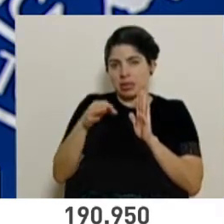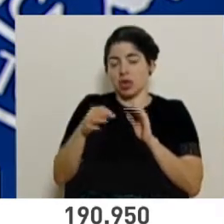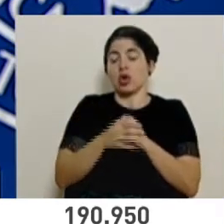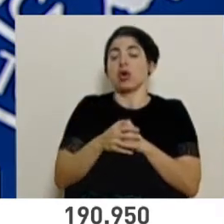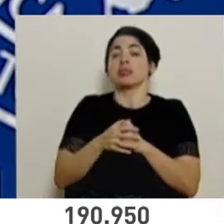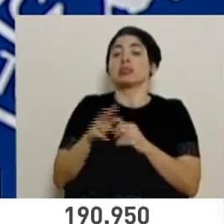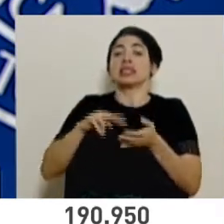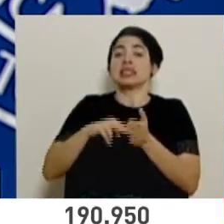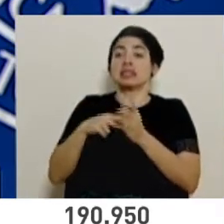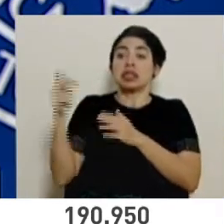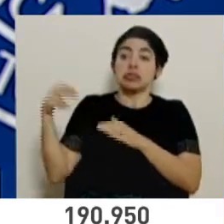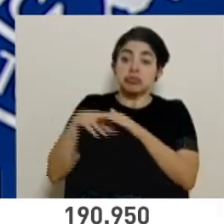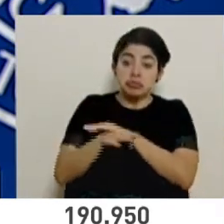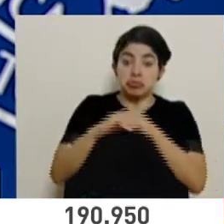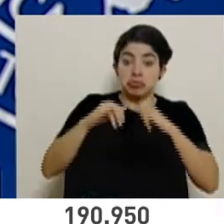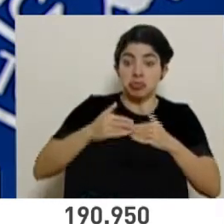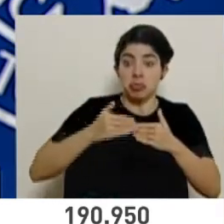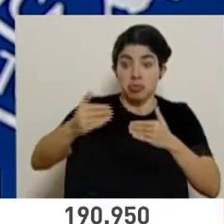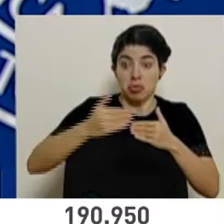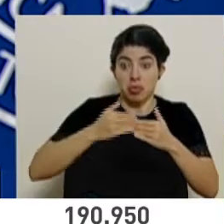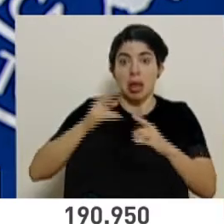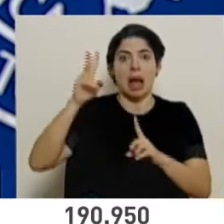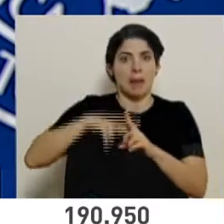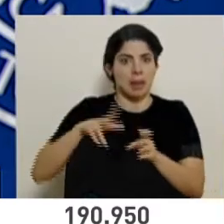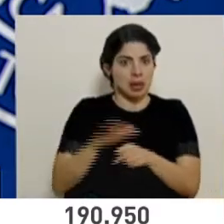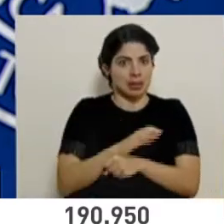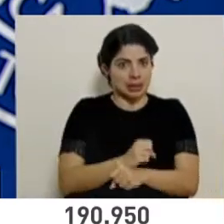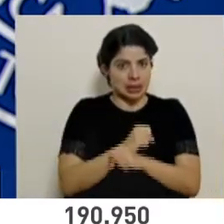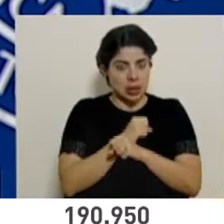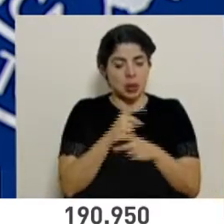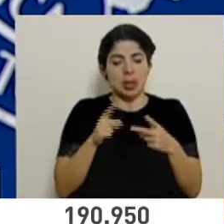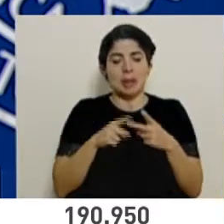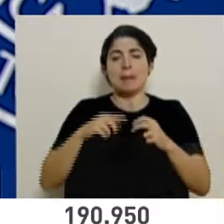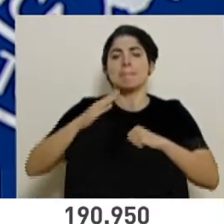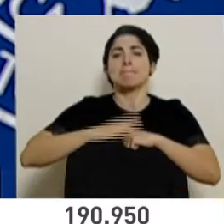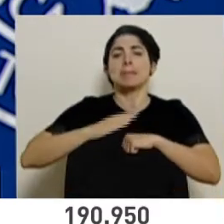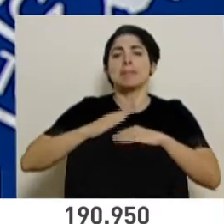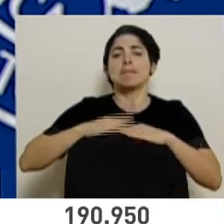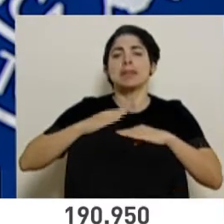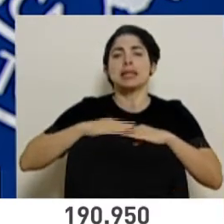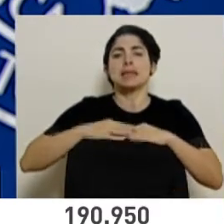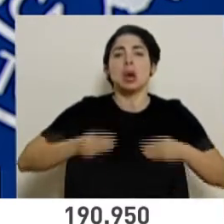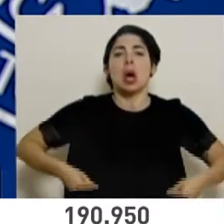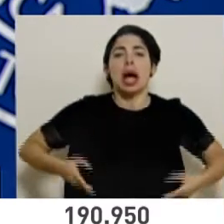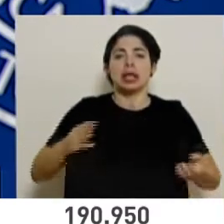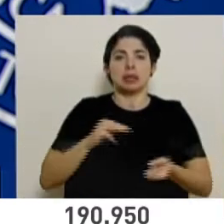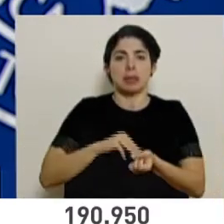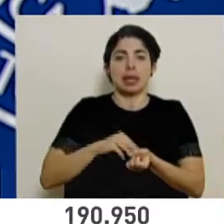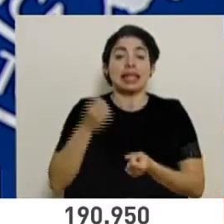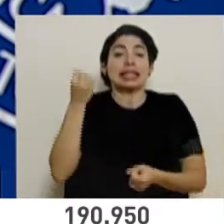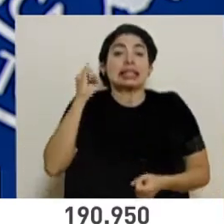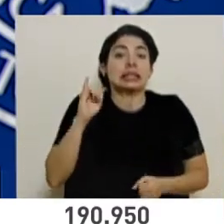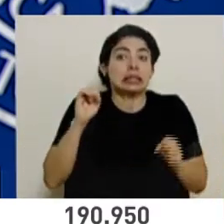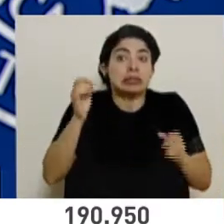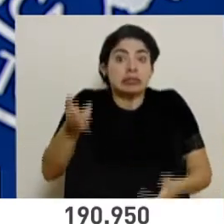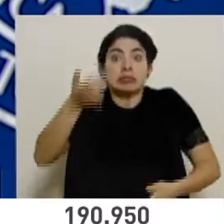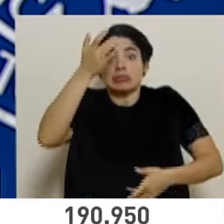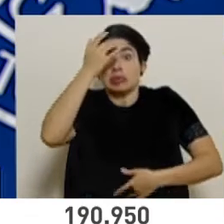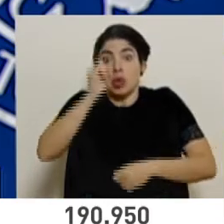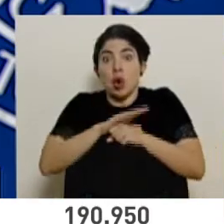durante toda la estadía, una cobertura mínima para gastos médicos provocados por potencial enfermedad COVID